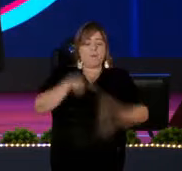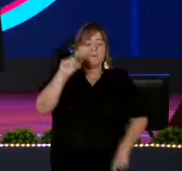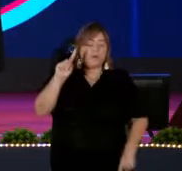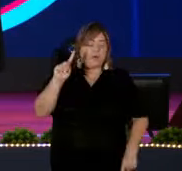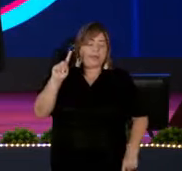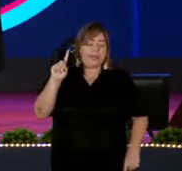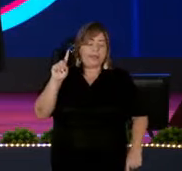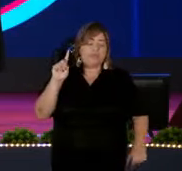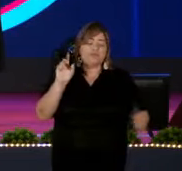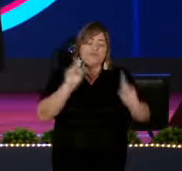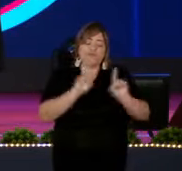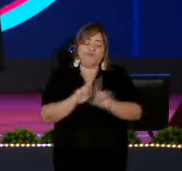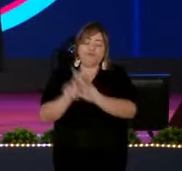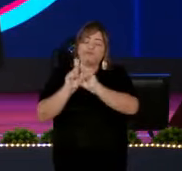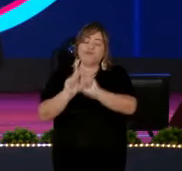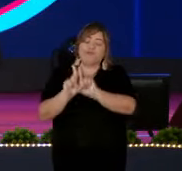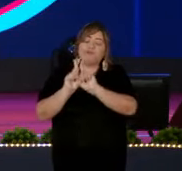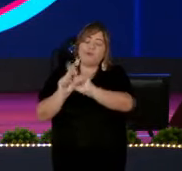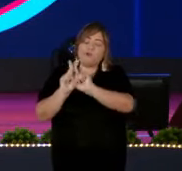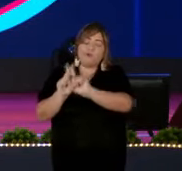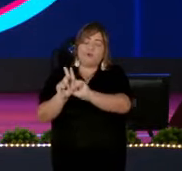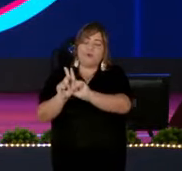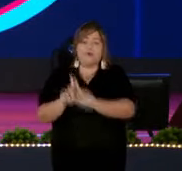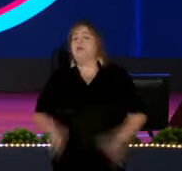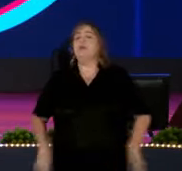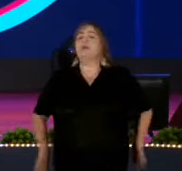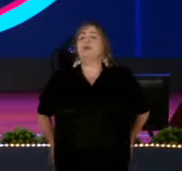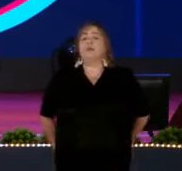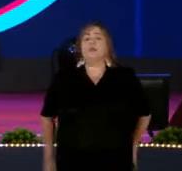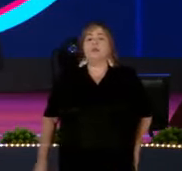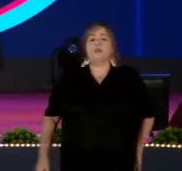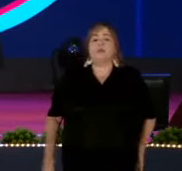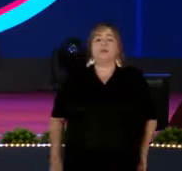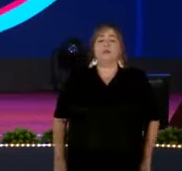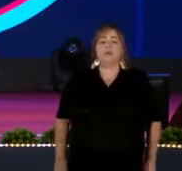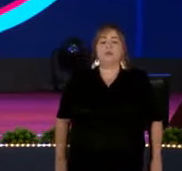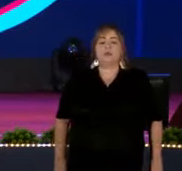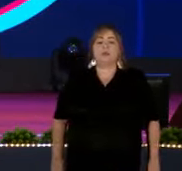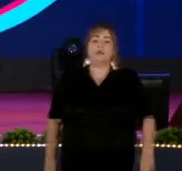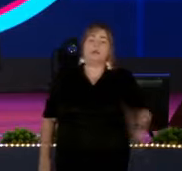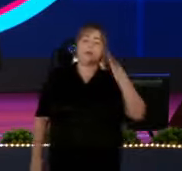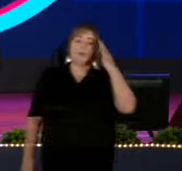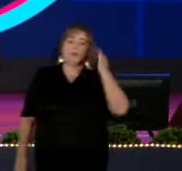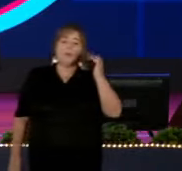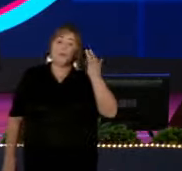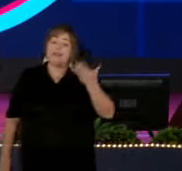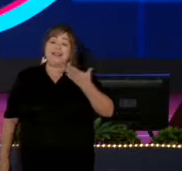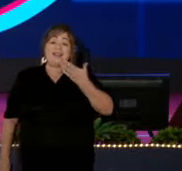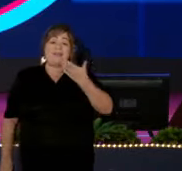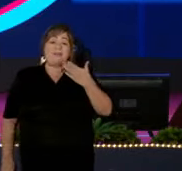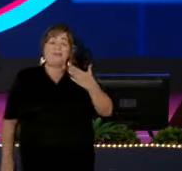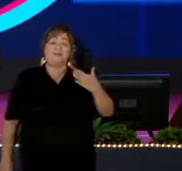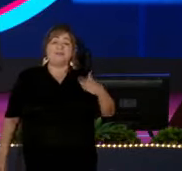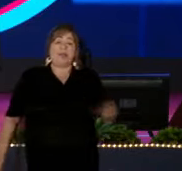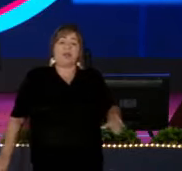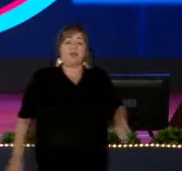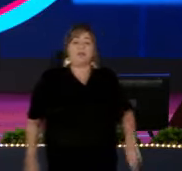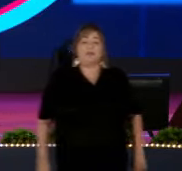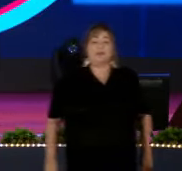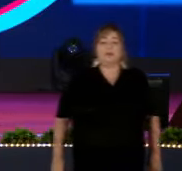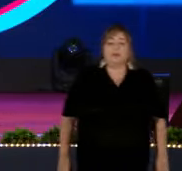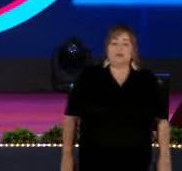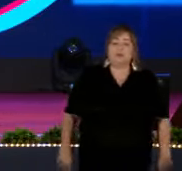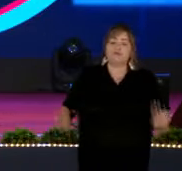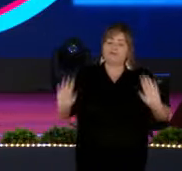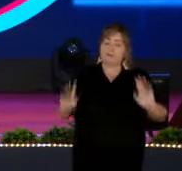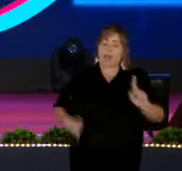vida. No añaden nada a tu vida y le haces mal, le haces más mal teniéndolos cerca de ti